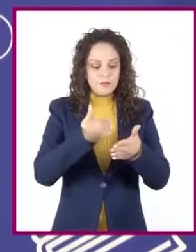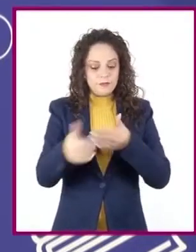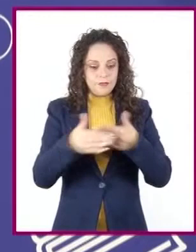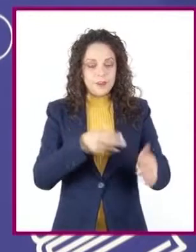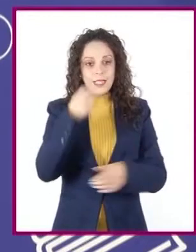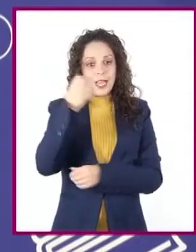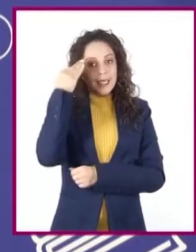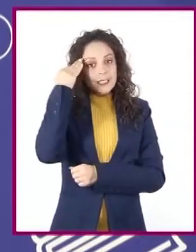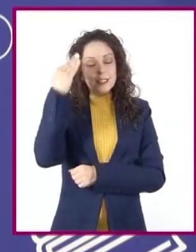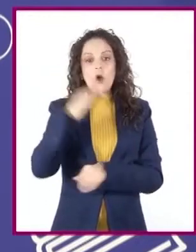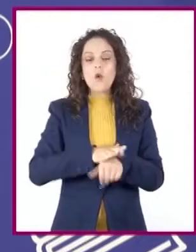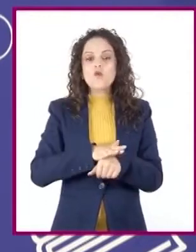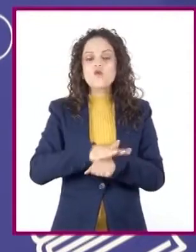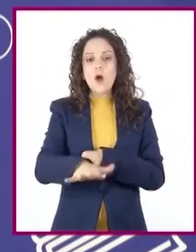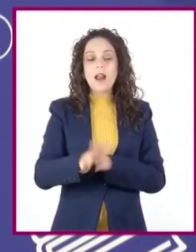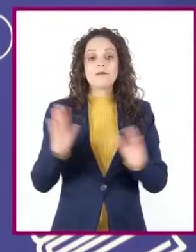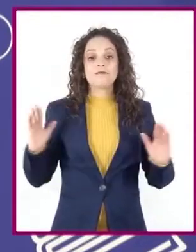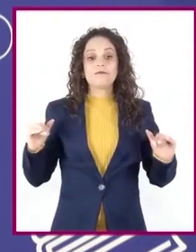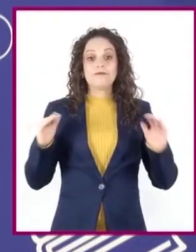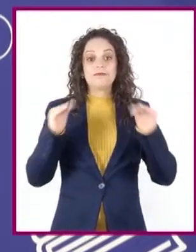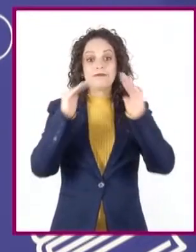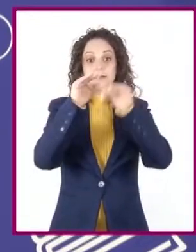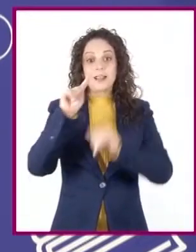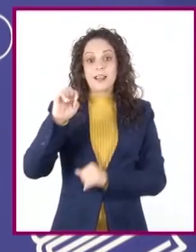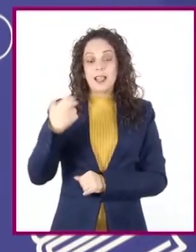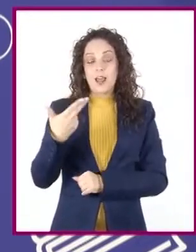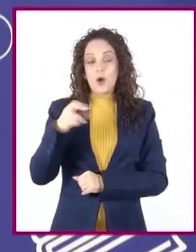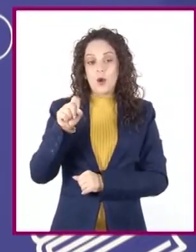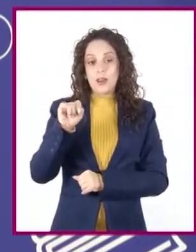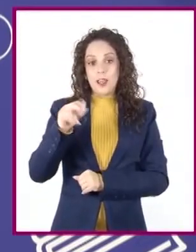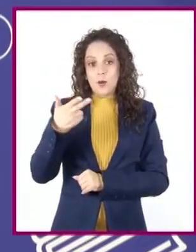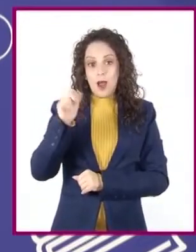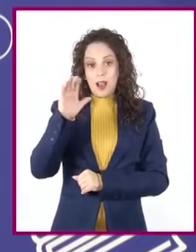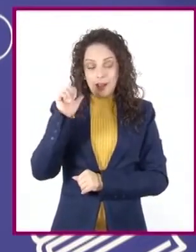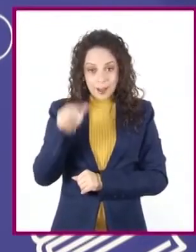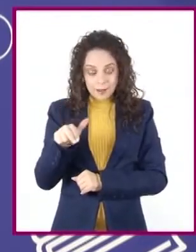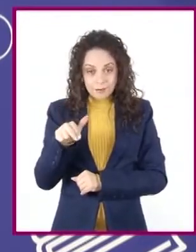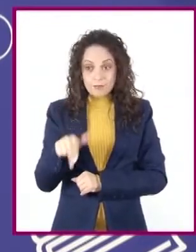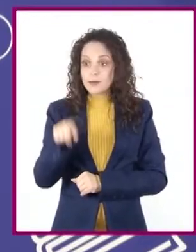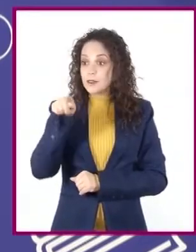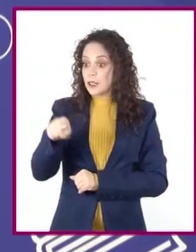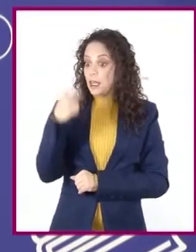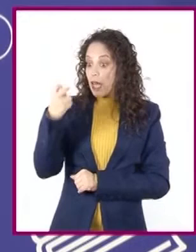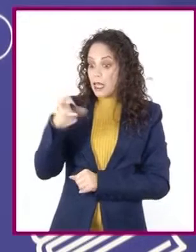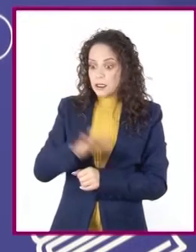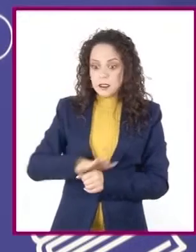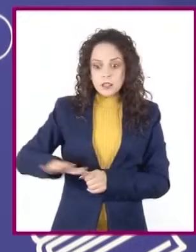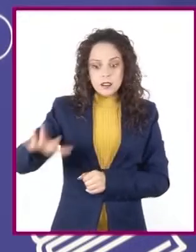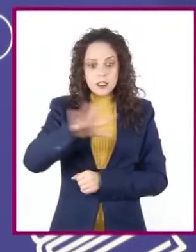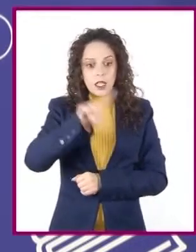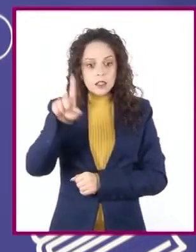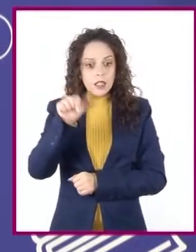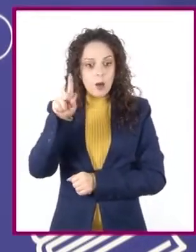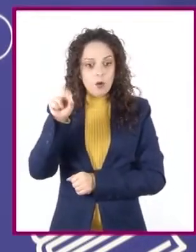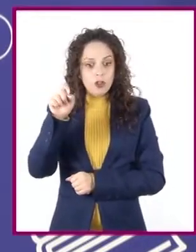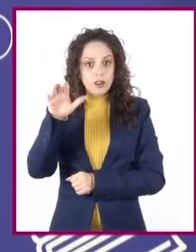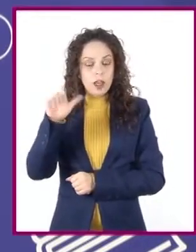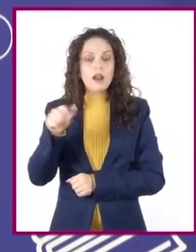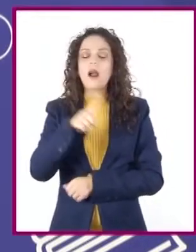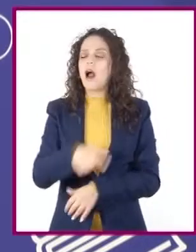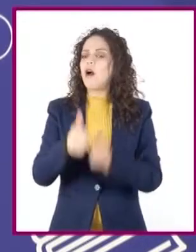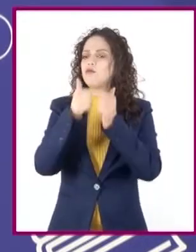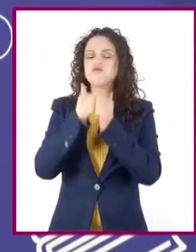fue Teotihuacán. La civilización zapoteca tuvo una larga permanencia en el México